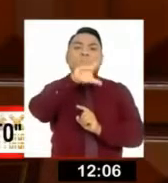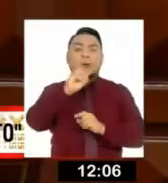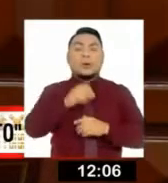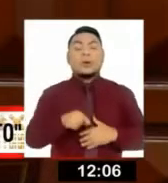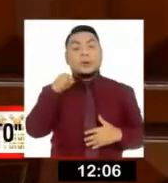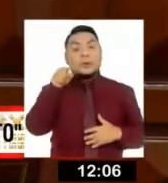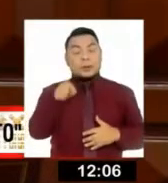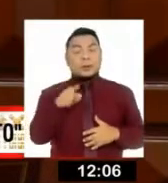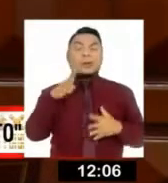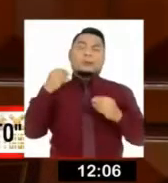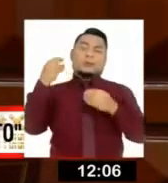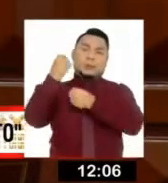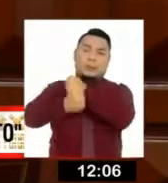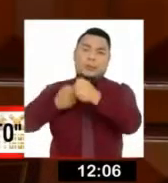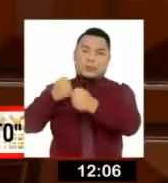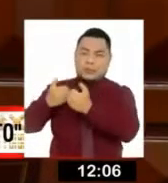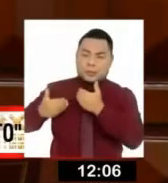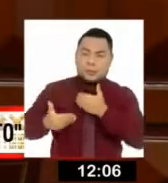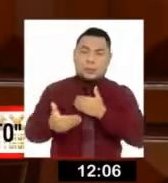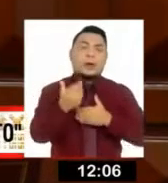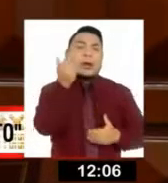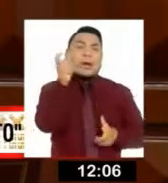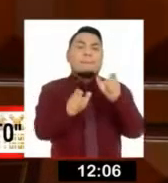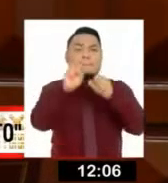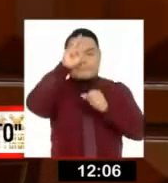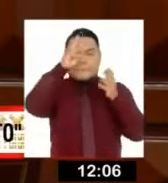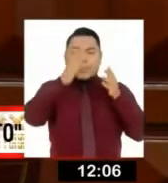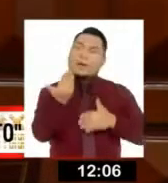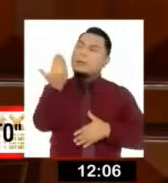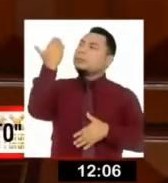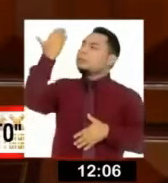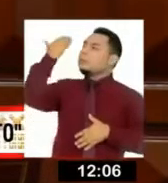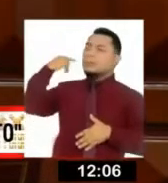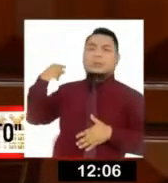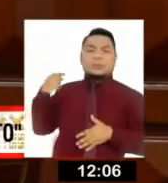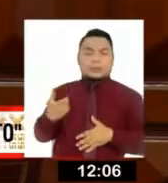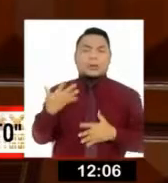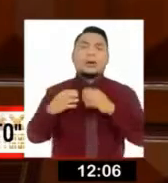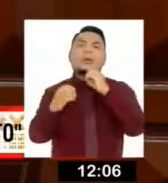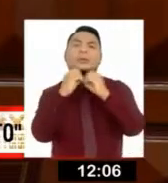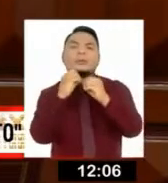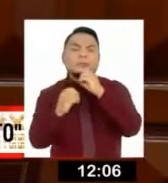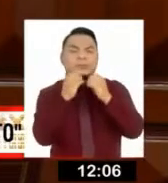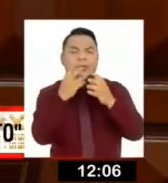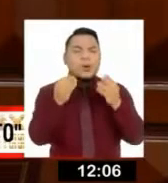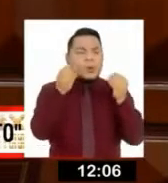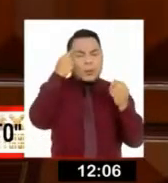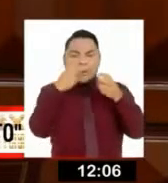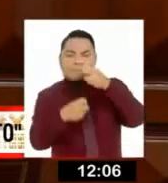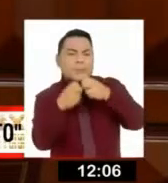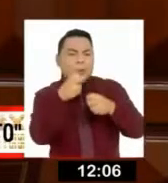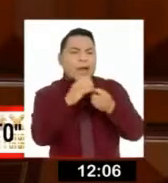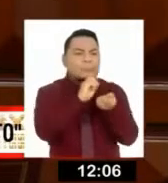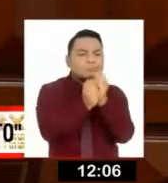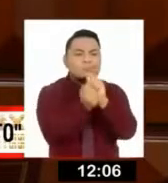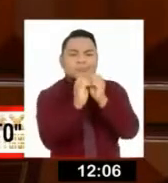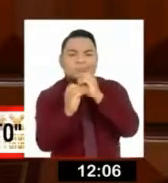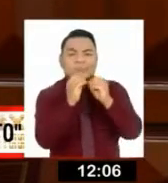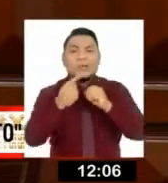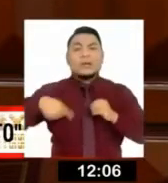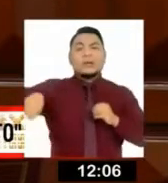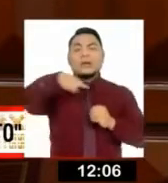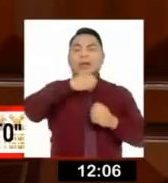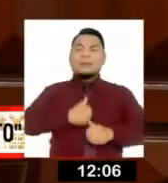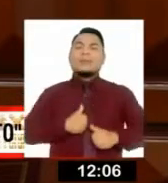nuestros antepasados encontraron maneras de resolver los problemas y de convivir en armonía con la